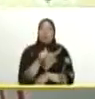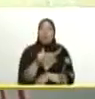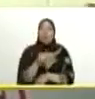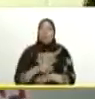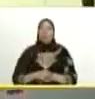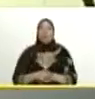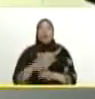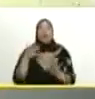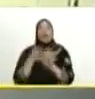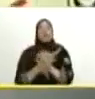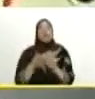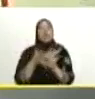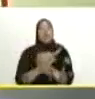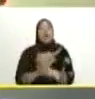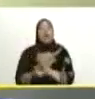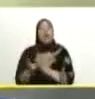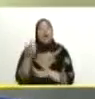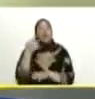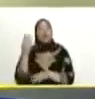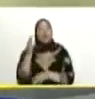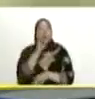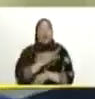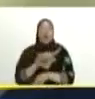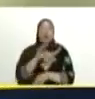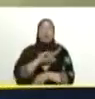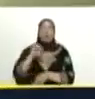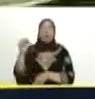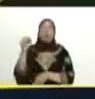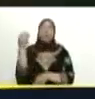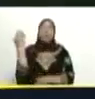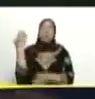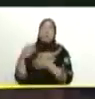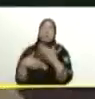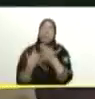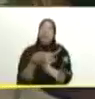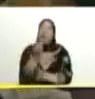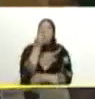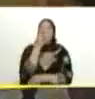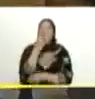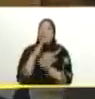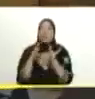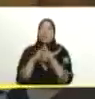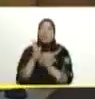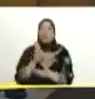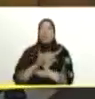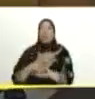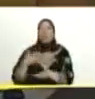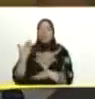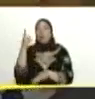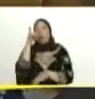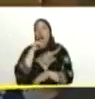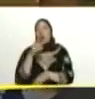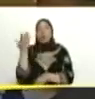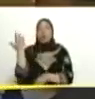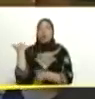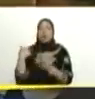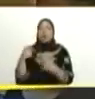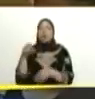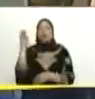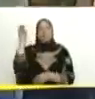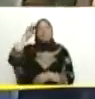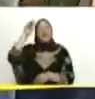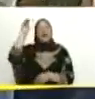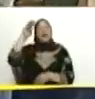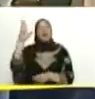se reduce lo que significa las bondades del socialismo, donde hay casa de la alimentación, como usted puede ver, a nuestras maestras del